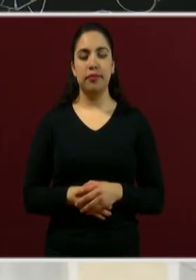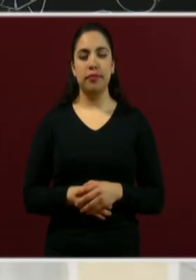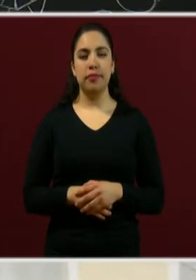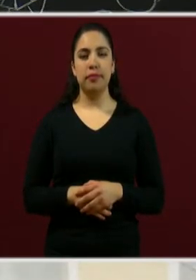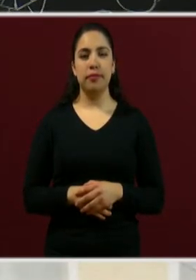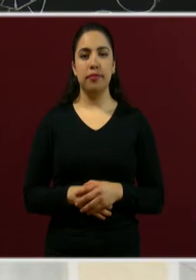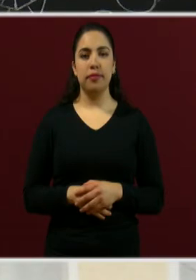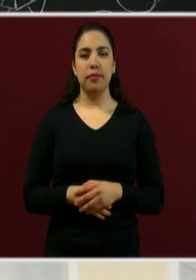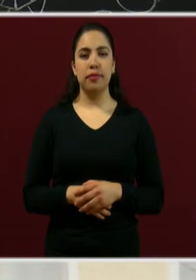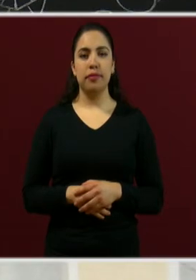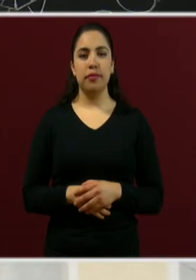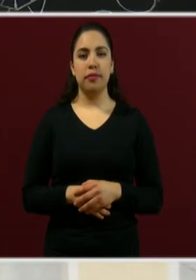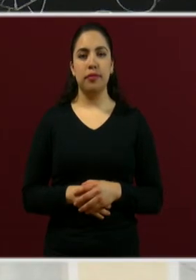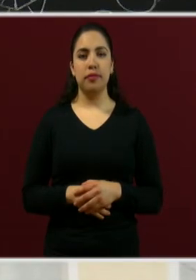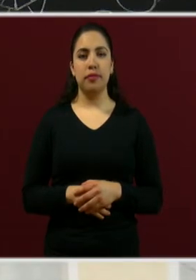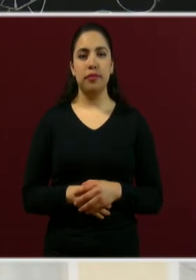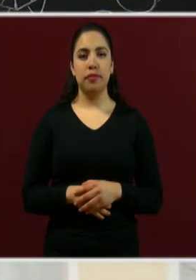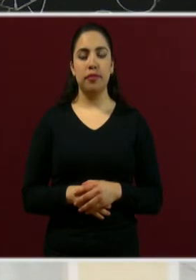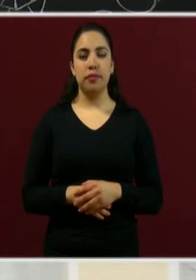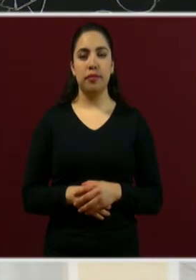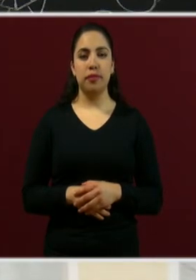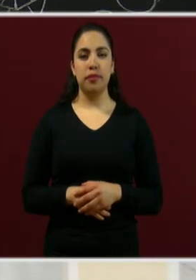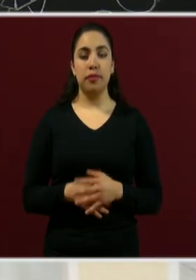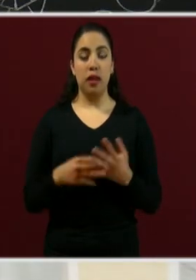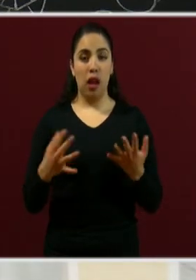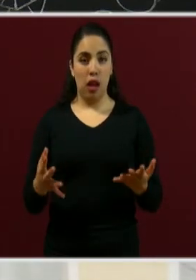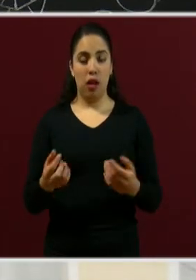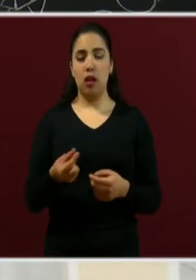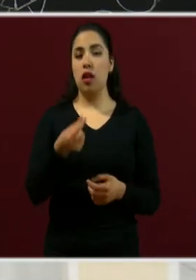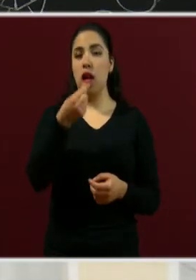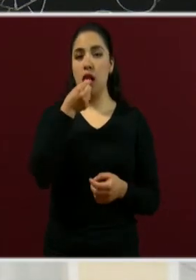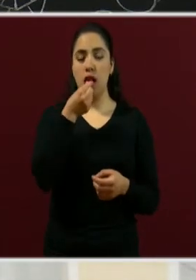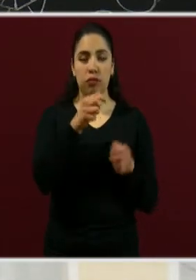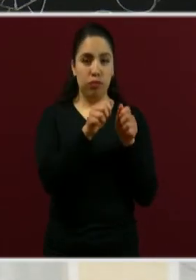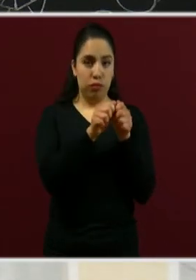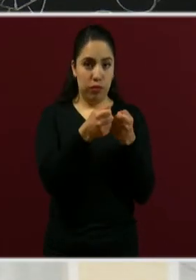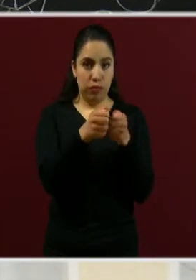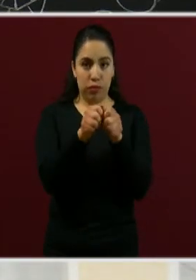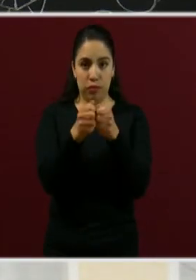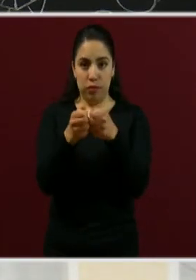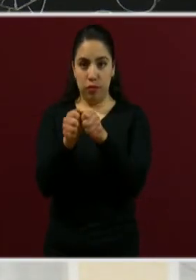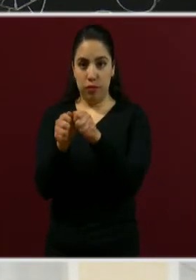Ahora lo que vamos a hacer con nuestras pastillas, que ya están en trozos,